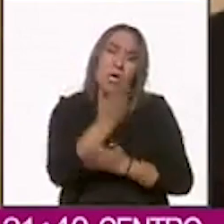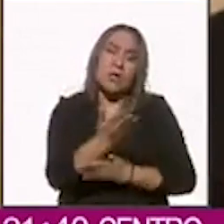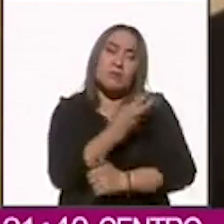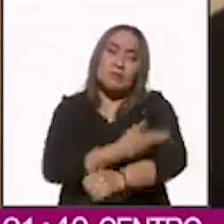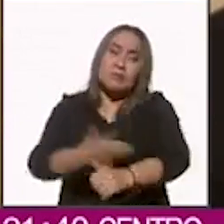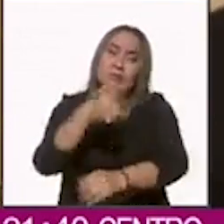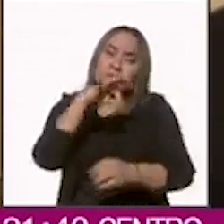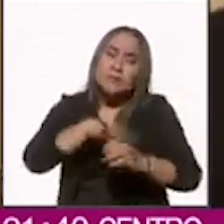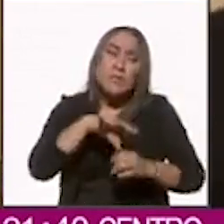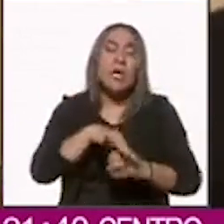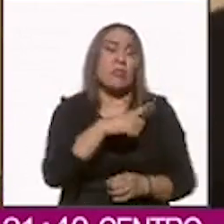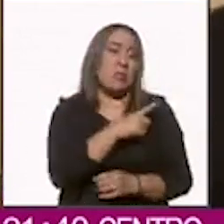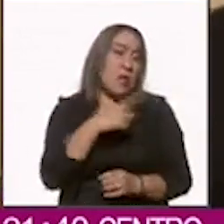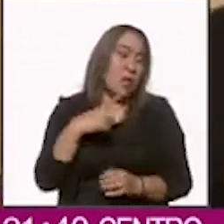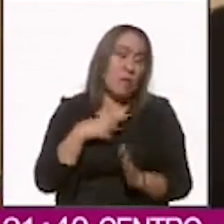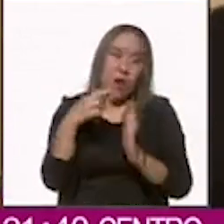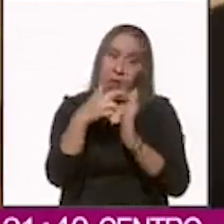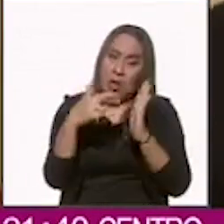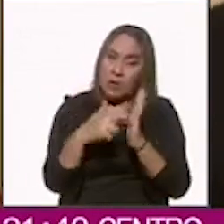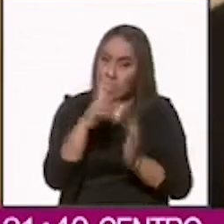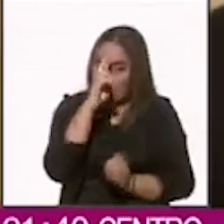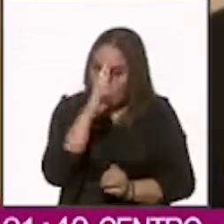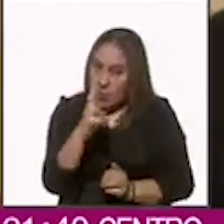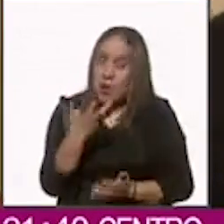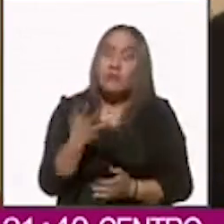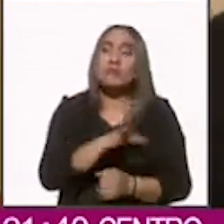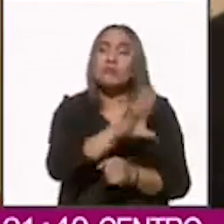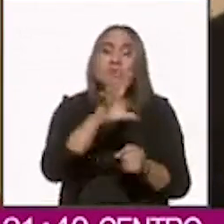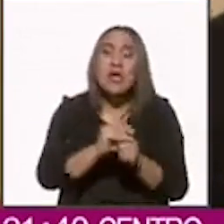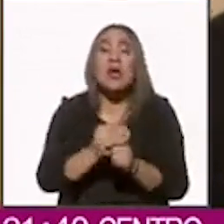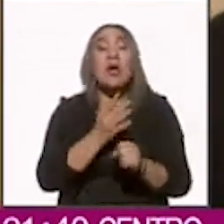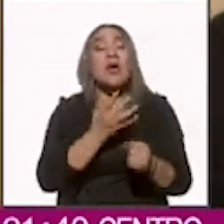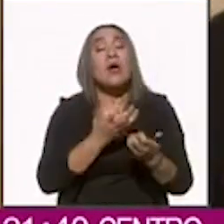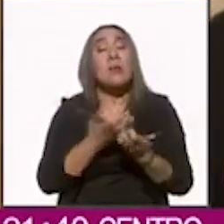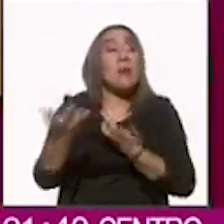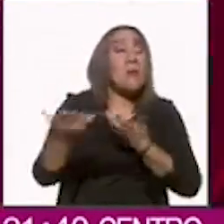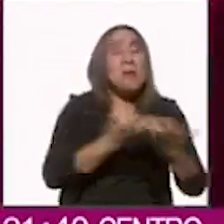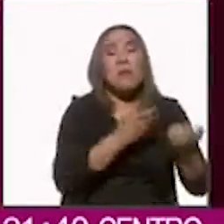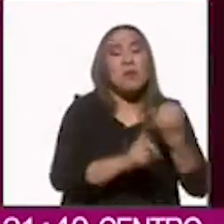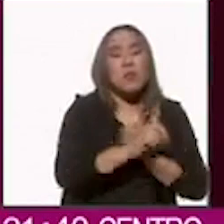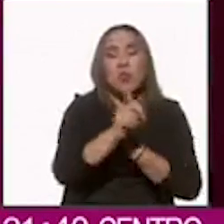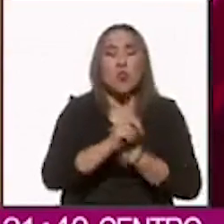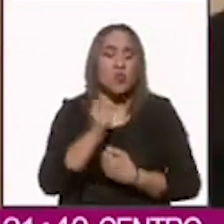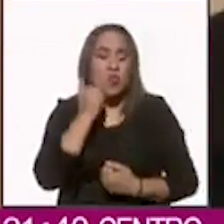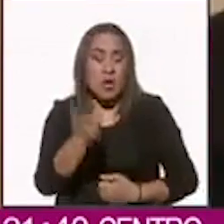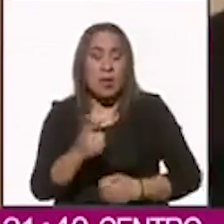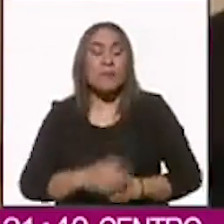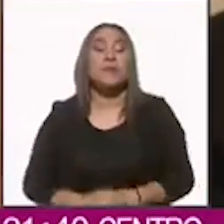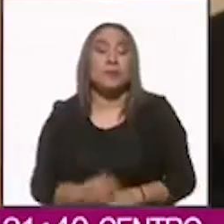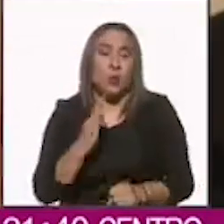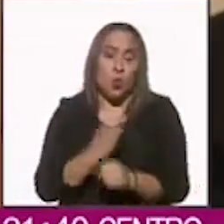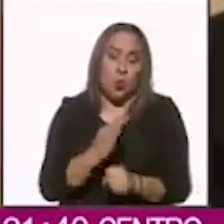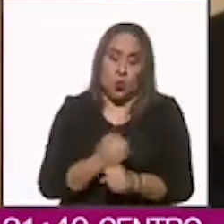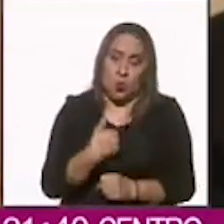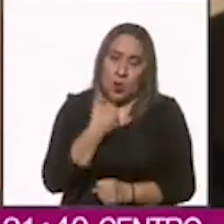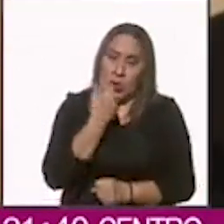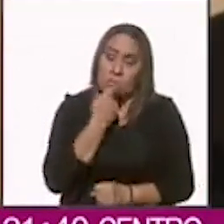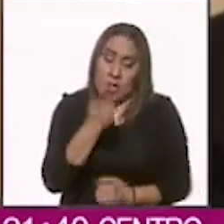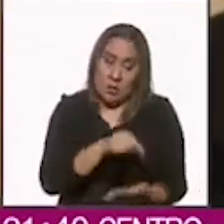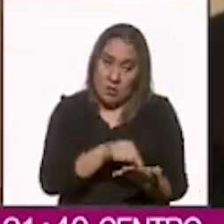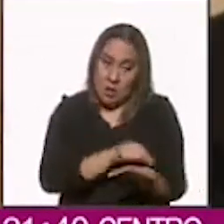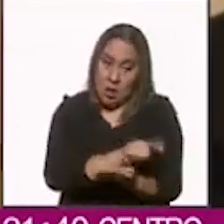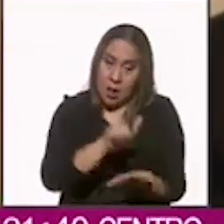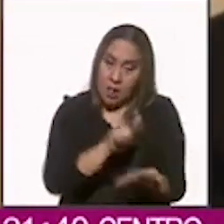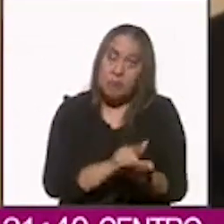que se respeten las reglas, que sea plural y no haya polarización. Primero que yo les quiero decir, para mí la ley sí es la